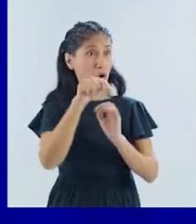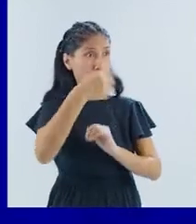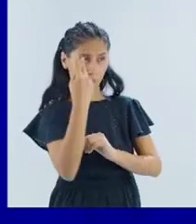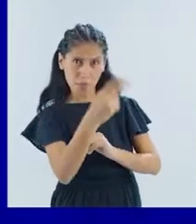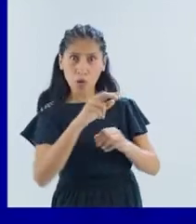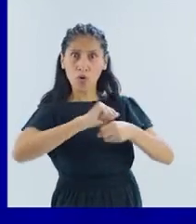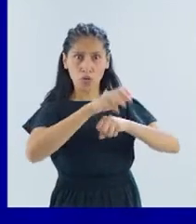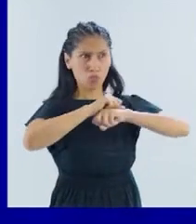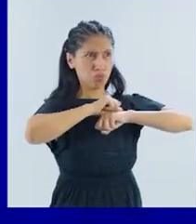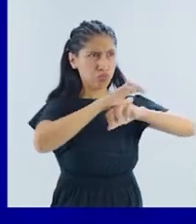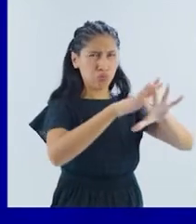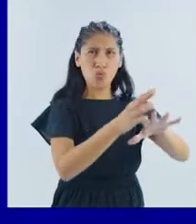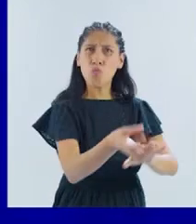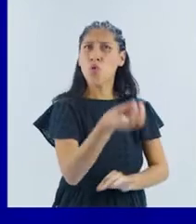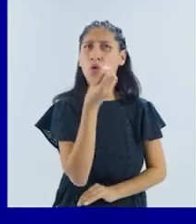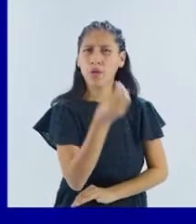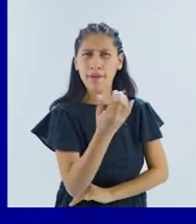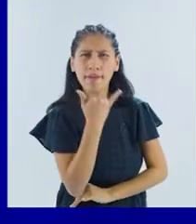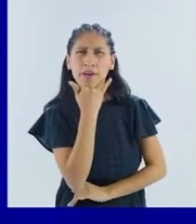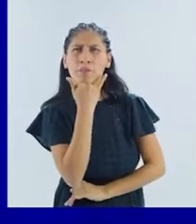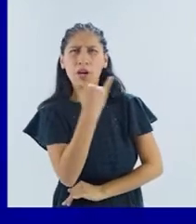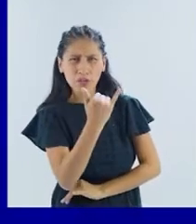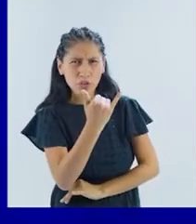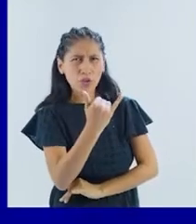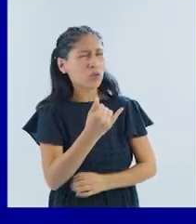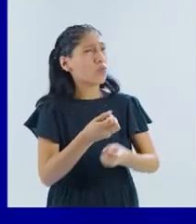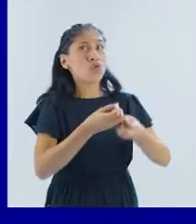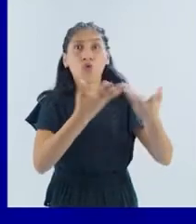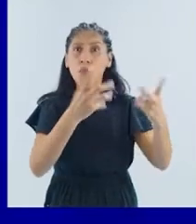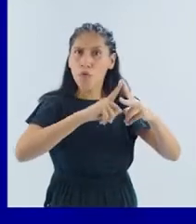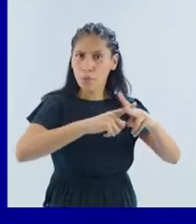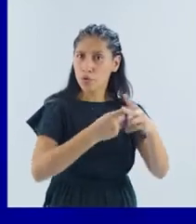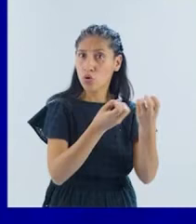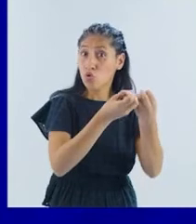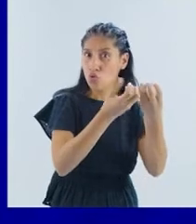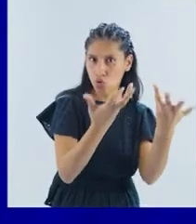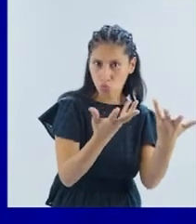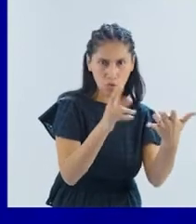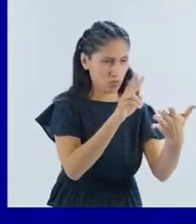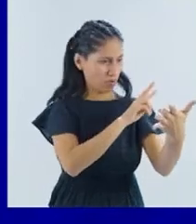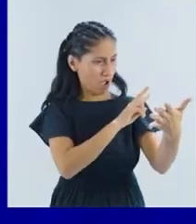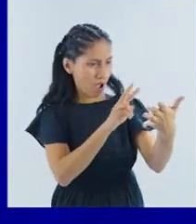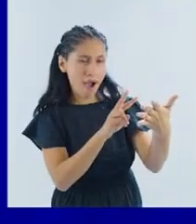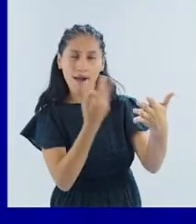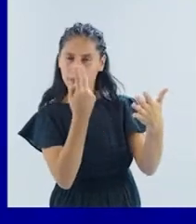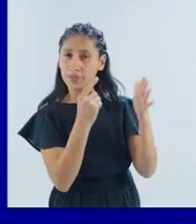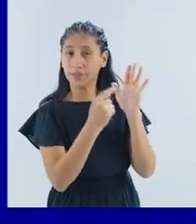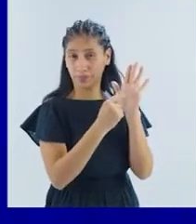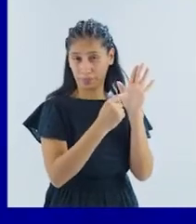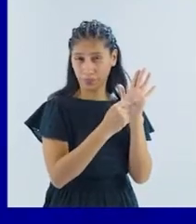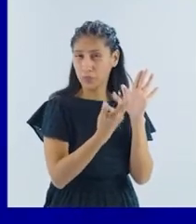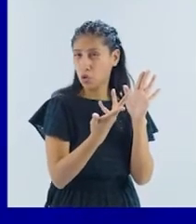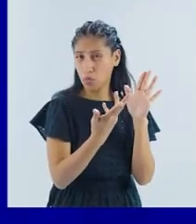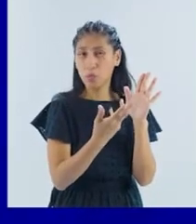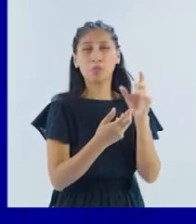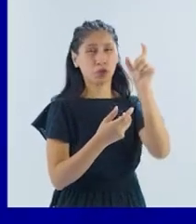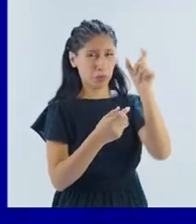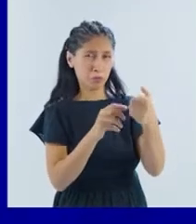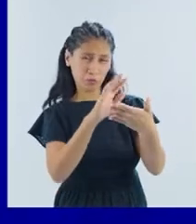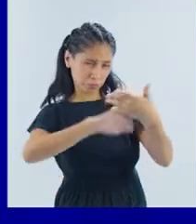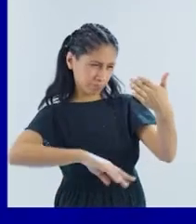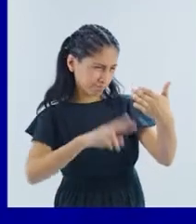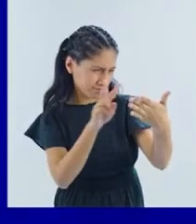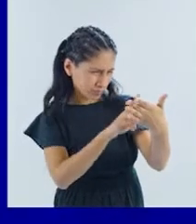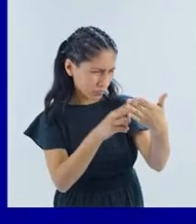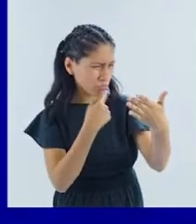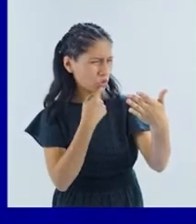Un reportaje periodístico que intente explicar un problema de índole social seguramente utilizará este tipo de argumentos para que el lector